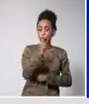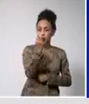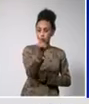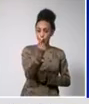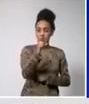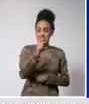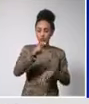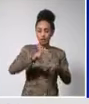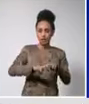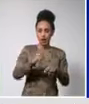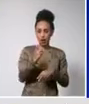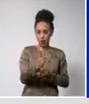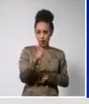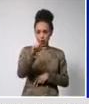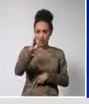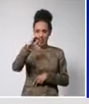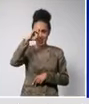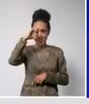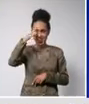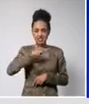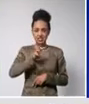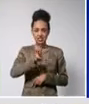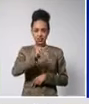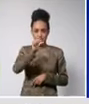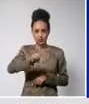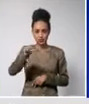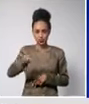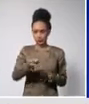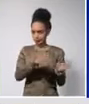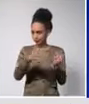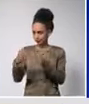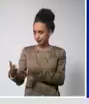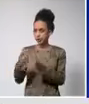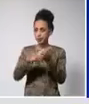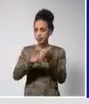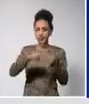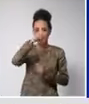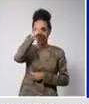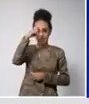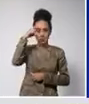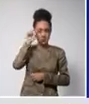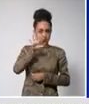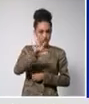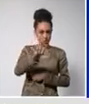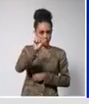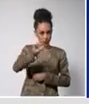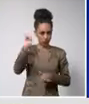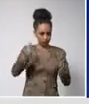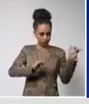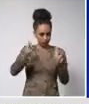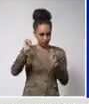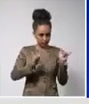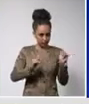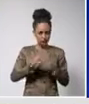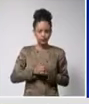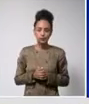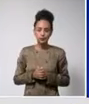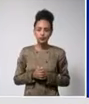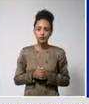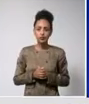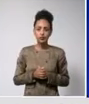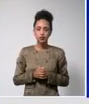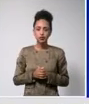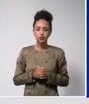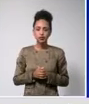de La Lisa 3. De la provincia de Santi Espíritu, 5 pacientes importados, de Cabaiguán